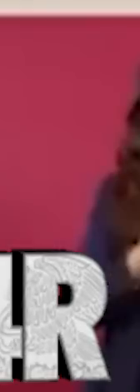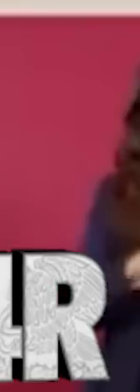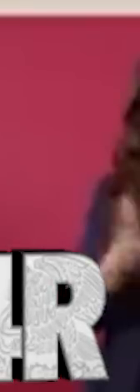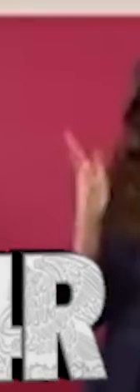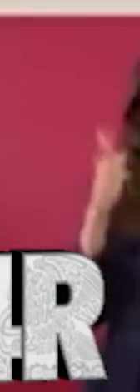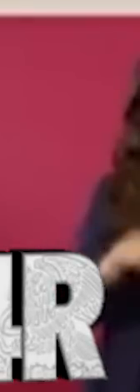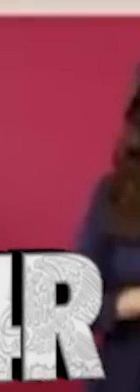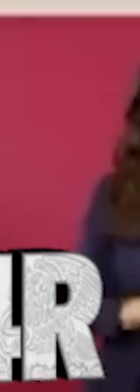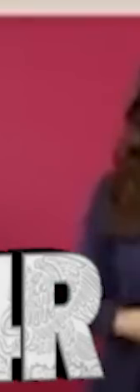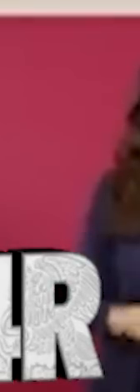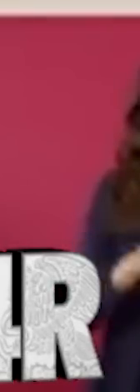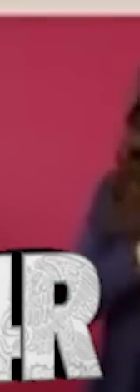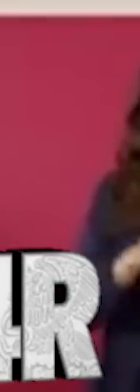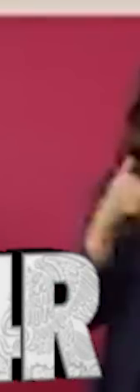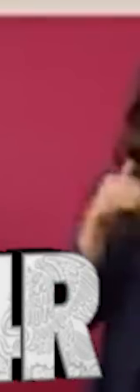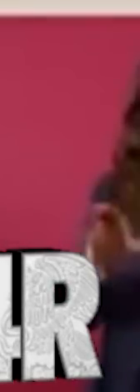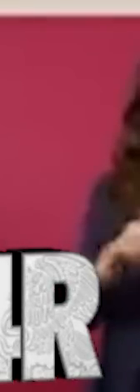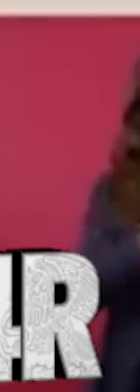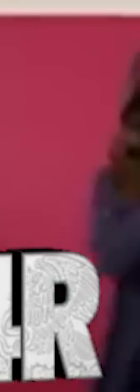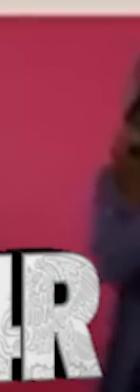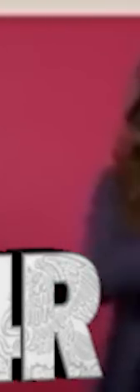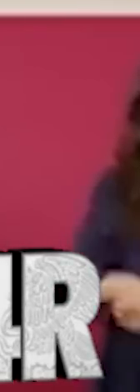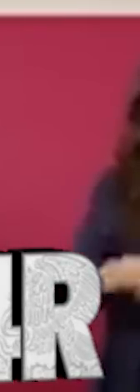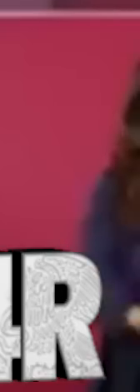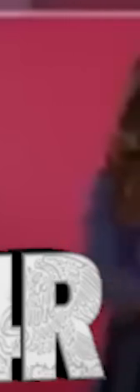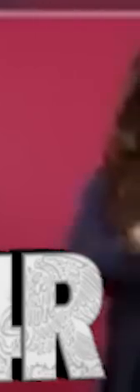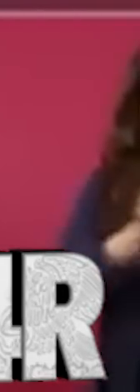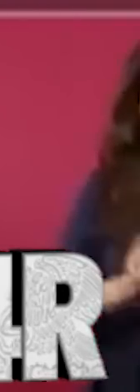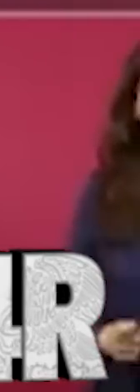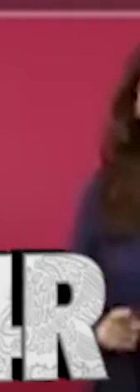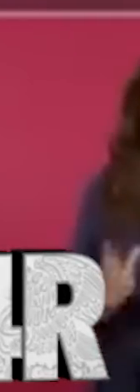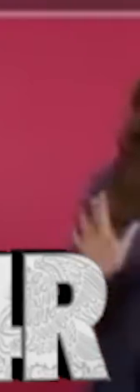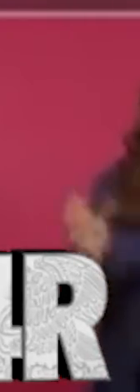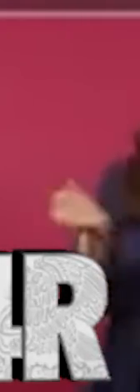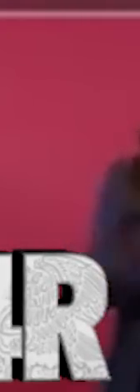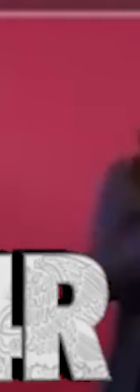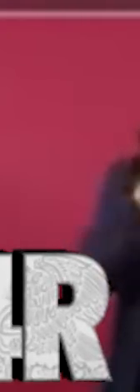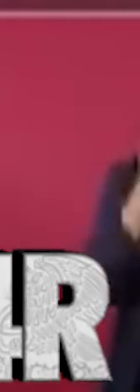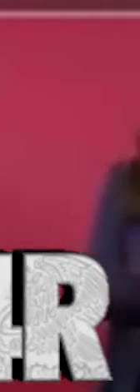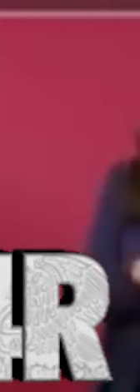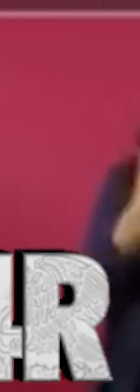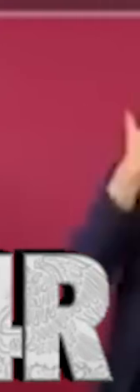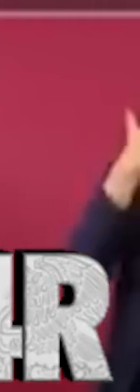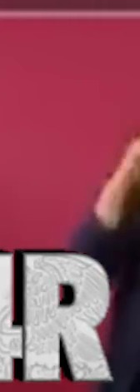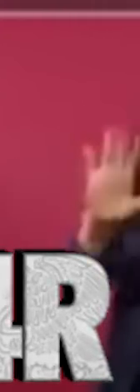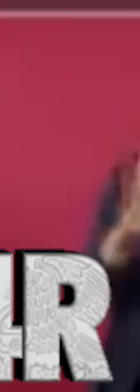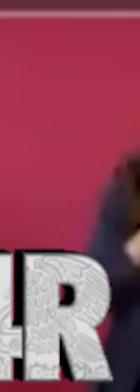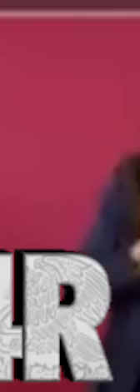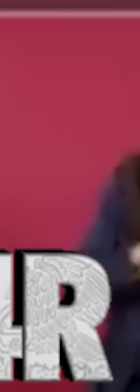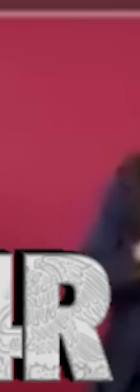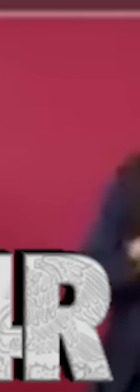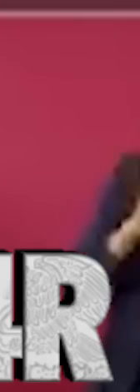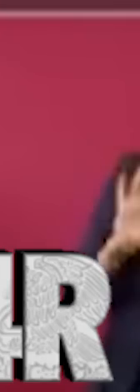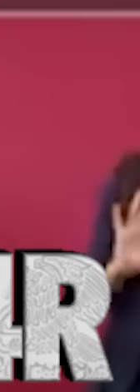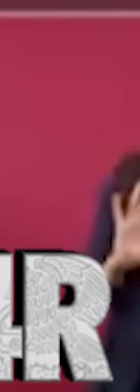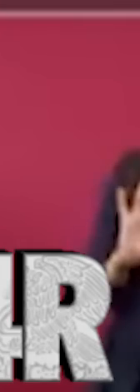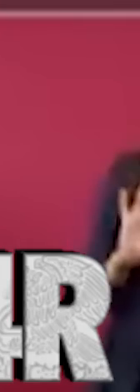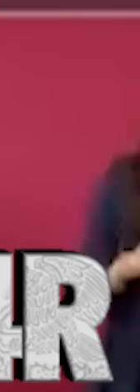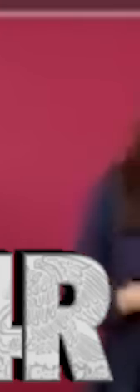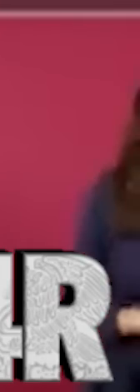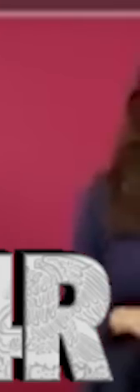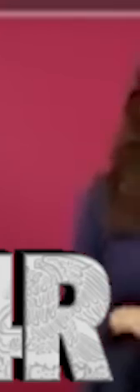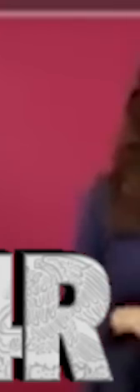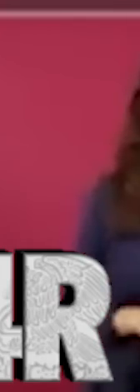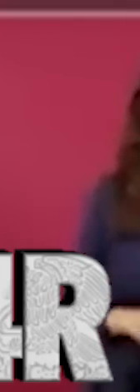meterle al cochinito y adquirir este banco, es decir, regresar todos sus bienes, todo este dinero y tener negocio redondo,